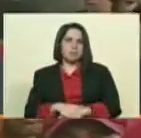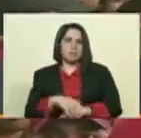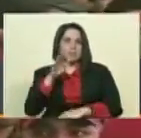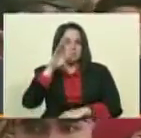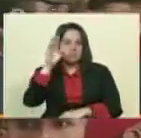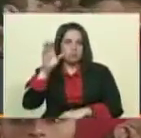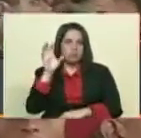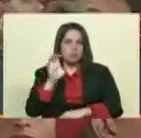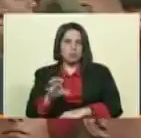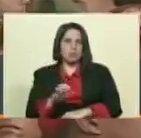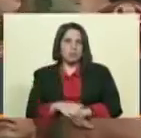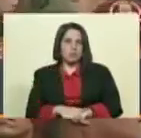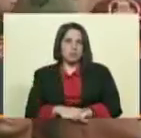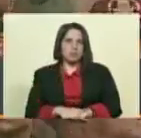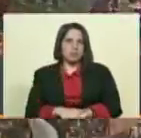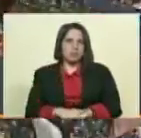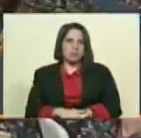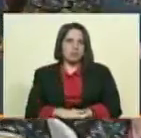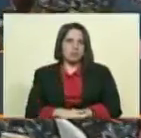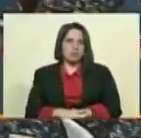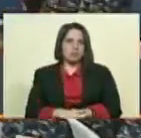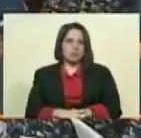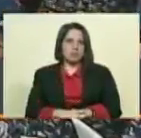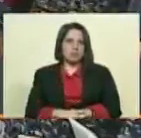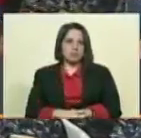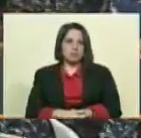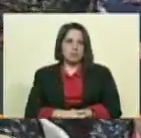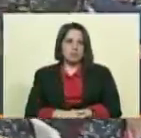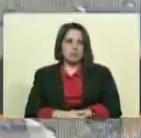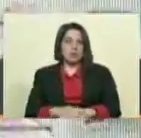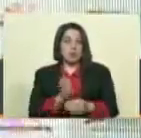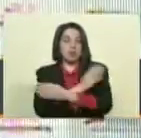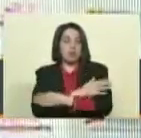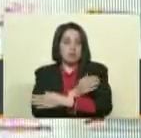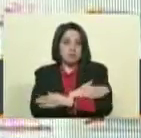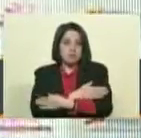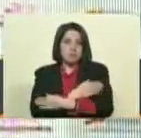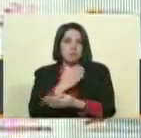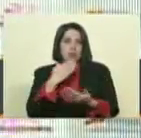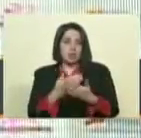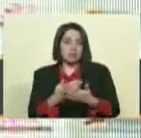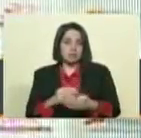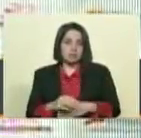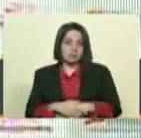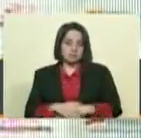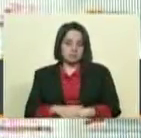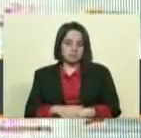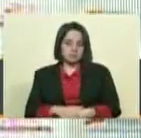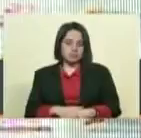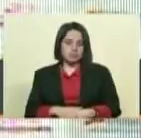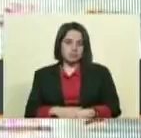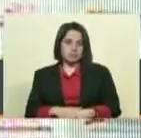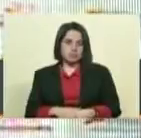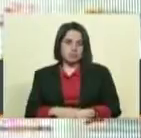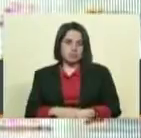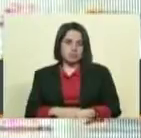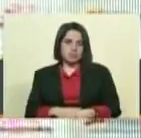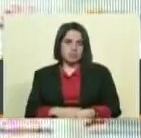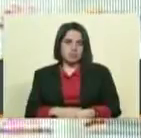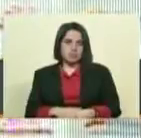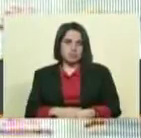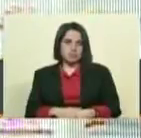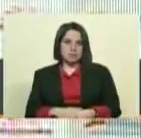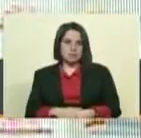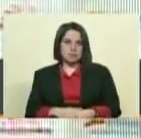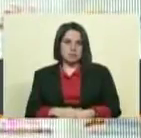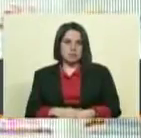patria. Muy bien. Bueno, lo felicito. Gracias, mi comandante. Cachopo. Gracias, mi comandante. De aquí para la Grandes Ligas,